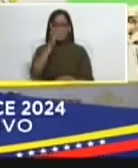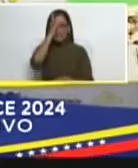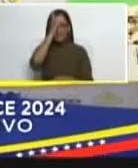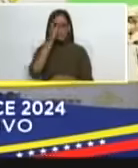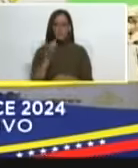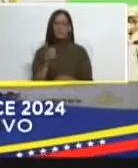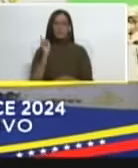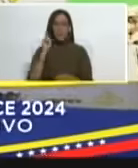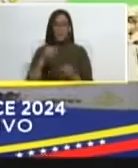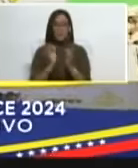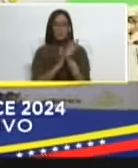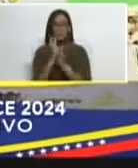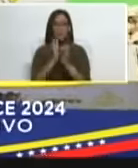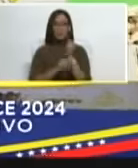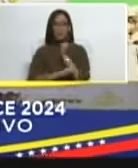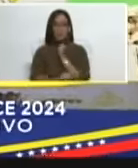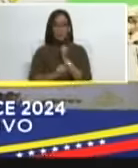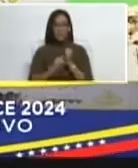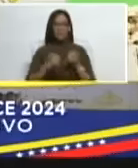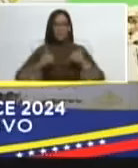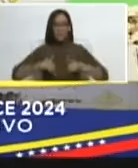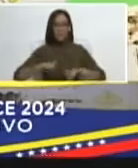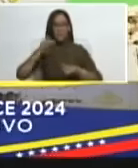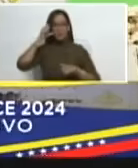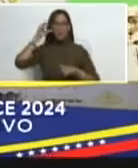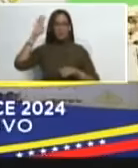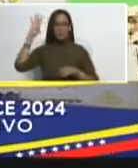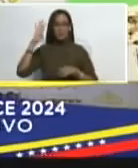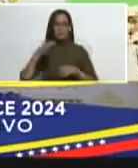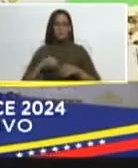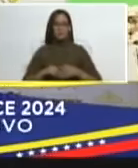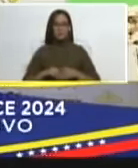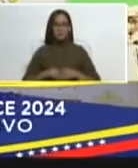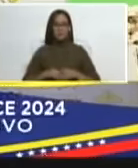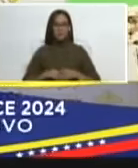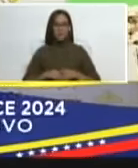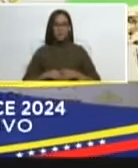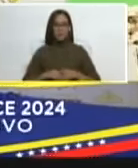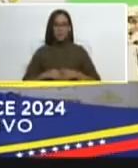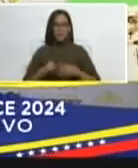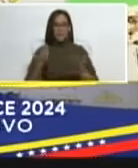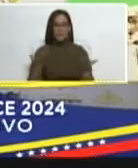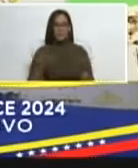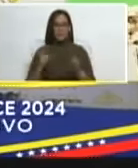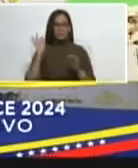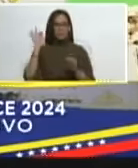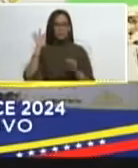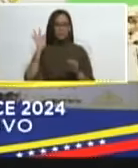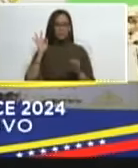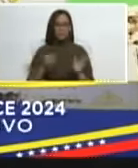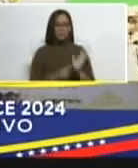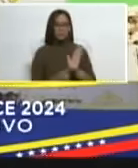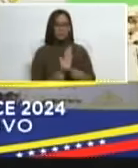de Nazaret, siendo el Hijo de Dios, el enviado de Dios, el gran profeta, la